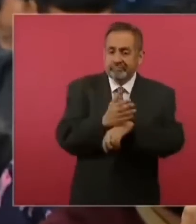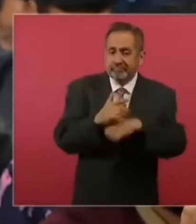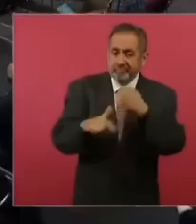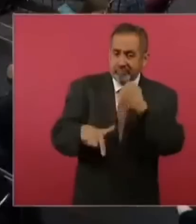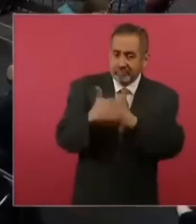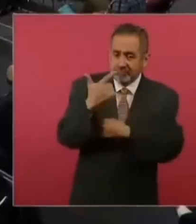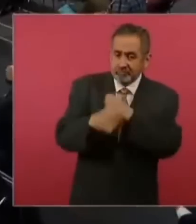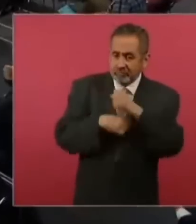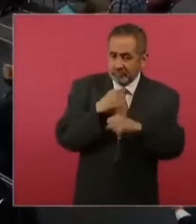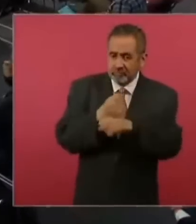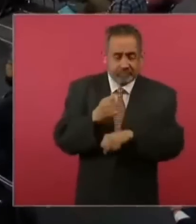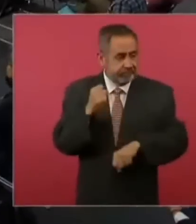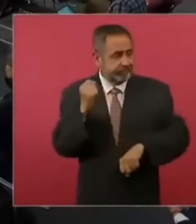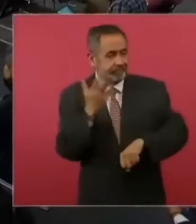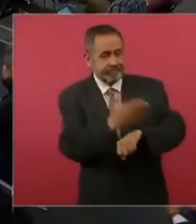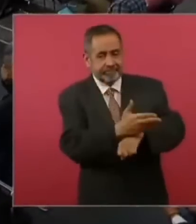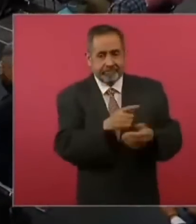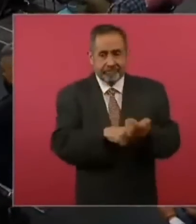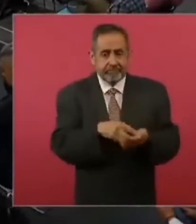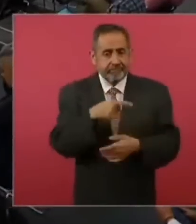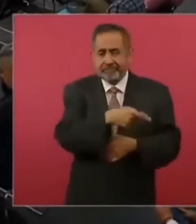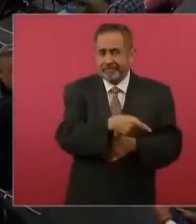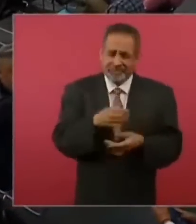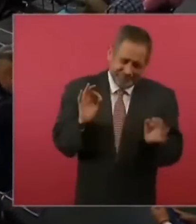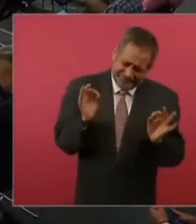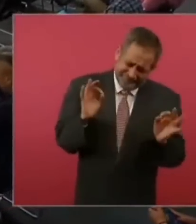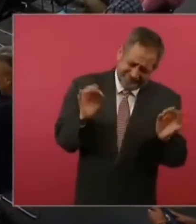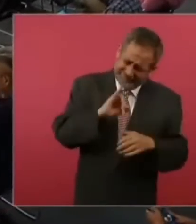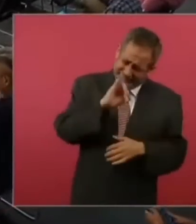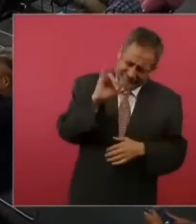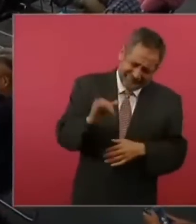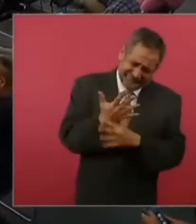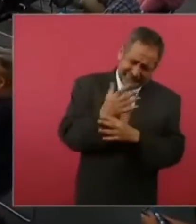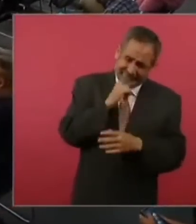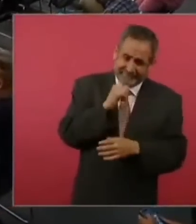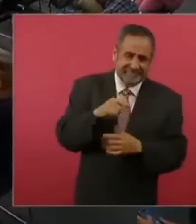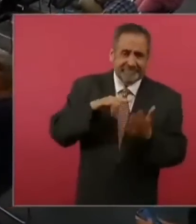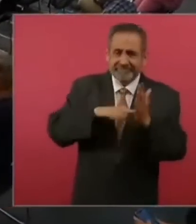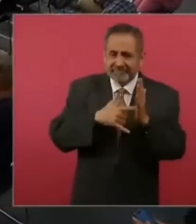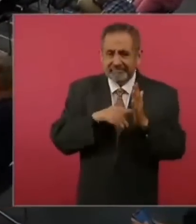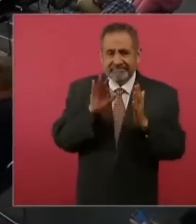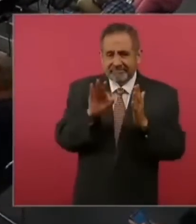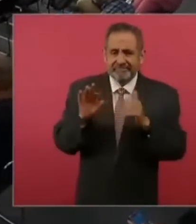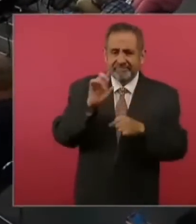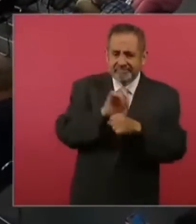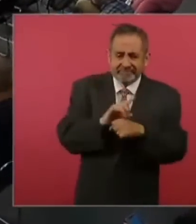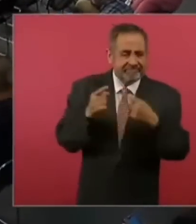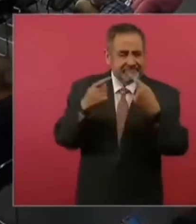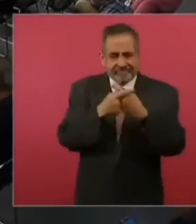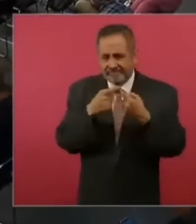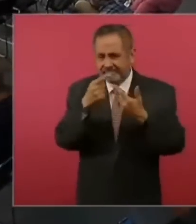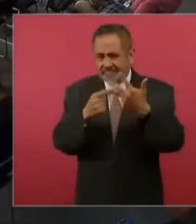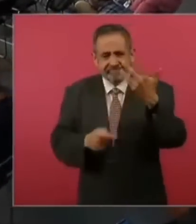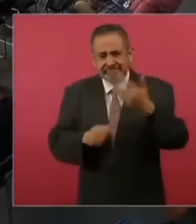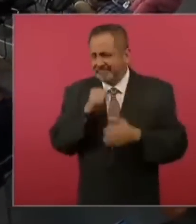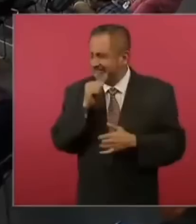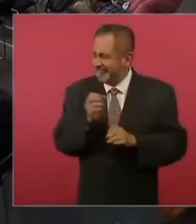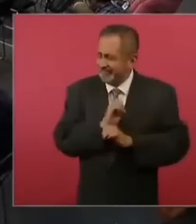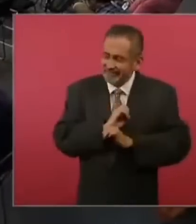años de prisión por un delito que nunca cometieron, porque no coinciden las fechas, los horarios,